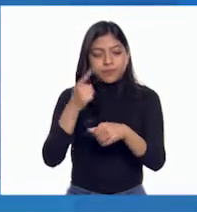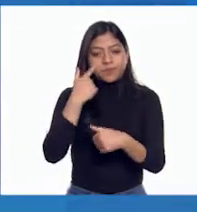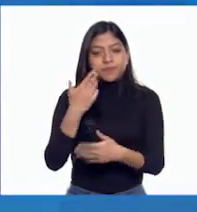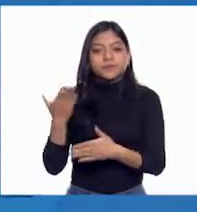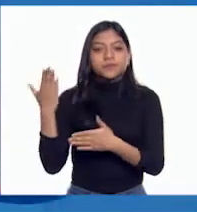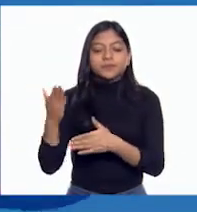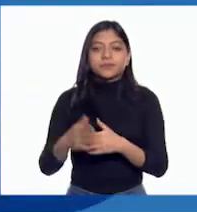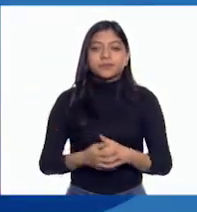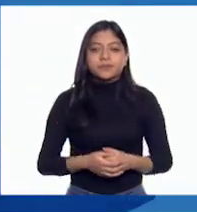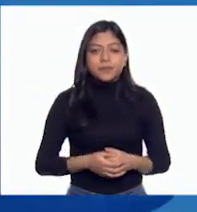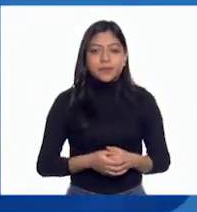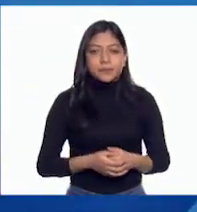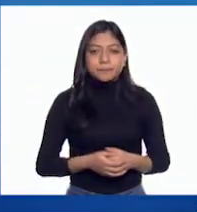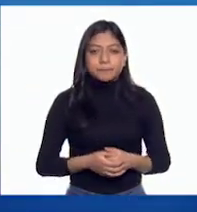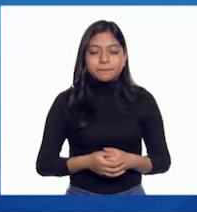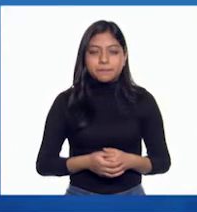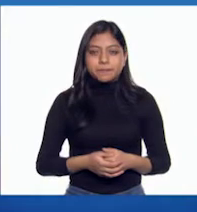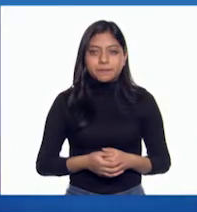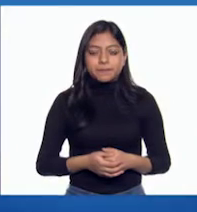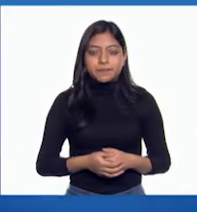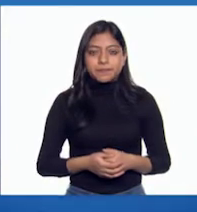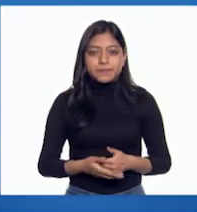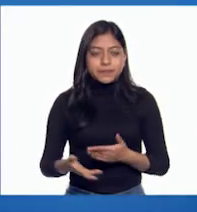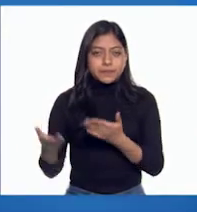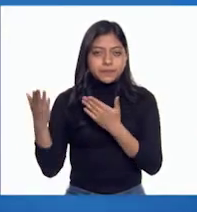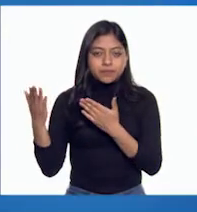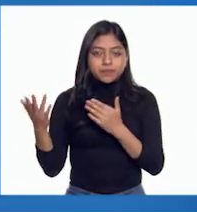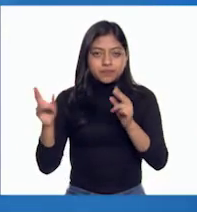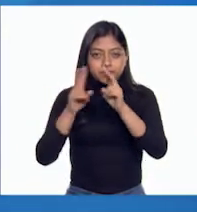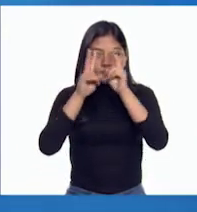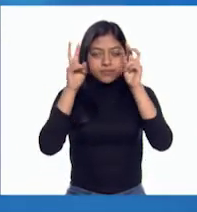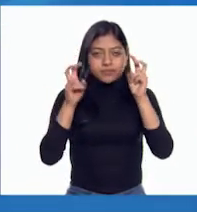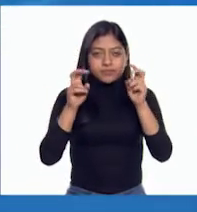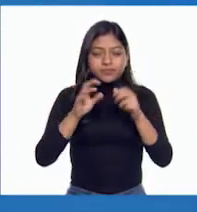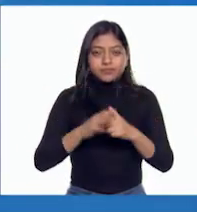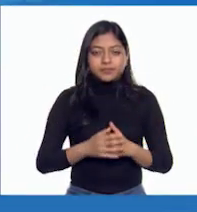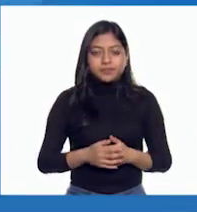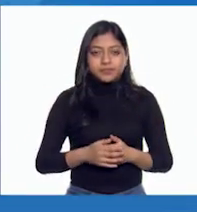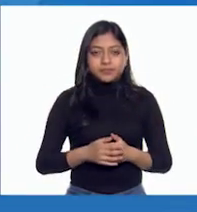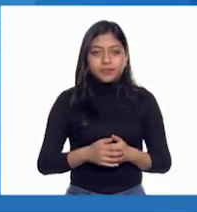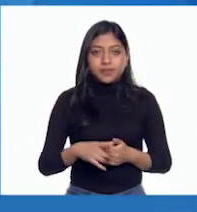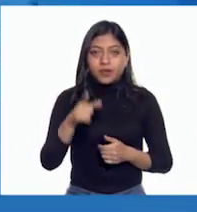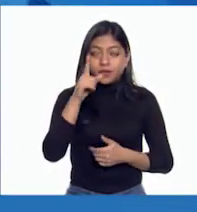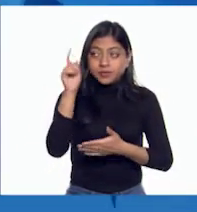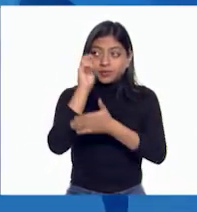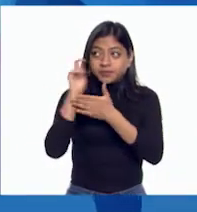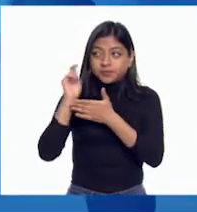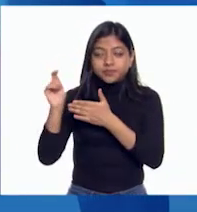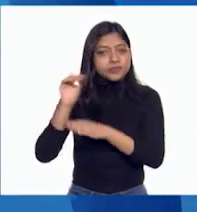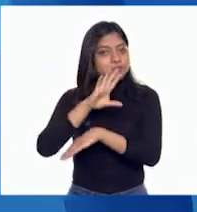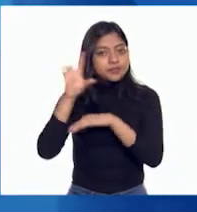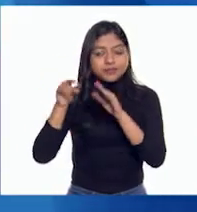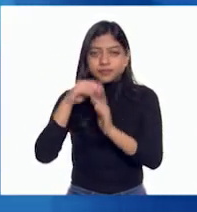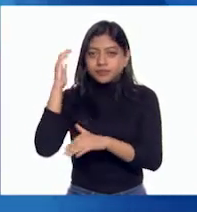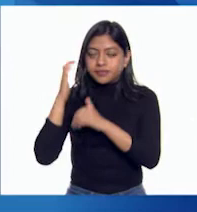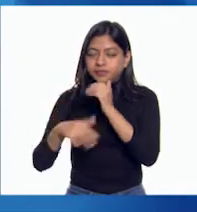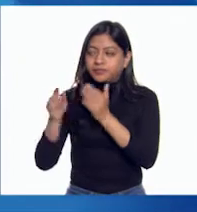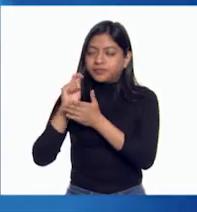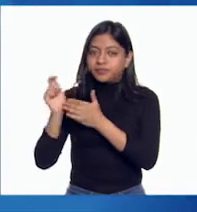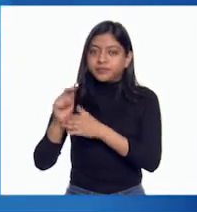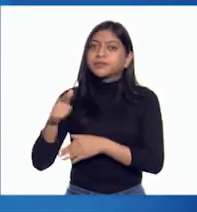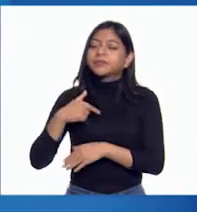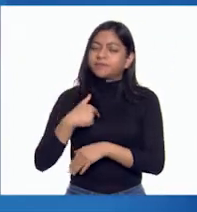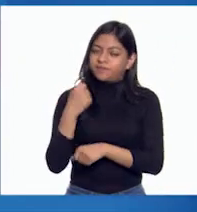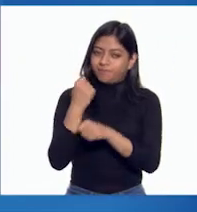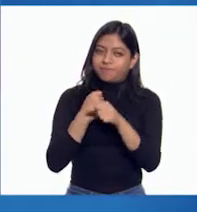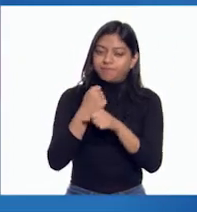en pantalla. Sí, ahí está. Perfecto. Está el título, completa la frase. Perfecto. Yo quiero intentar.